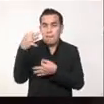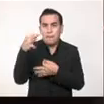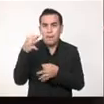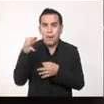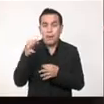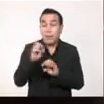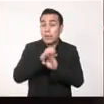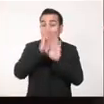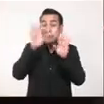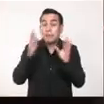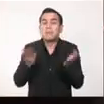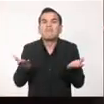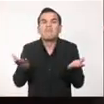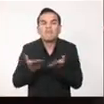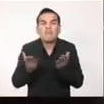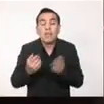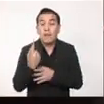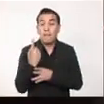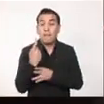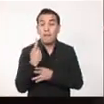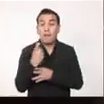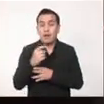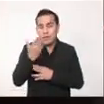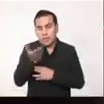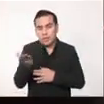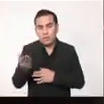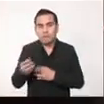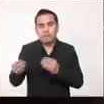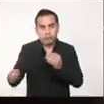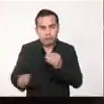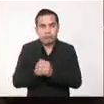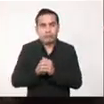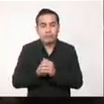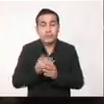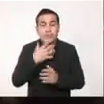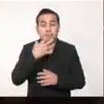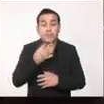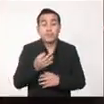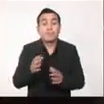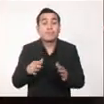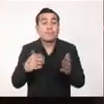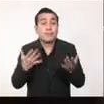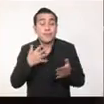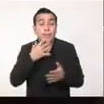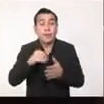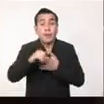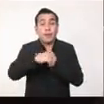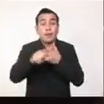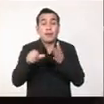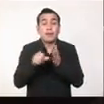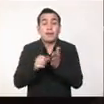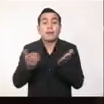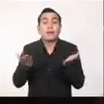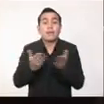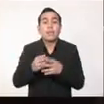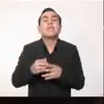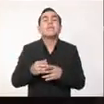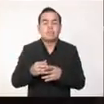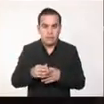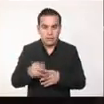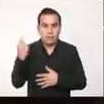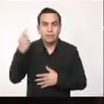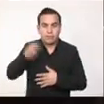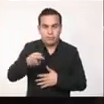está bien elaborado, todavía le faltaron infracciones más que realizar. Entonces, ¿la Asamblea tenía que hacerlo sí o sí?